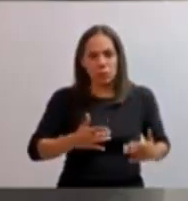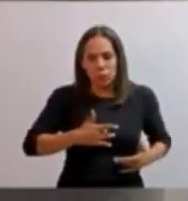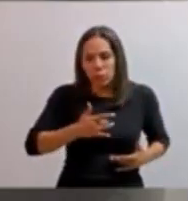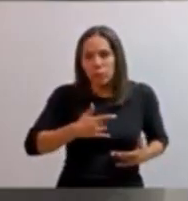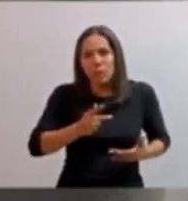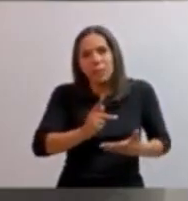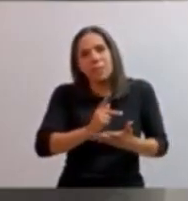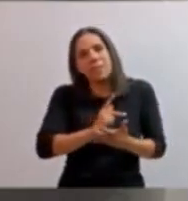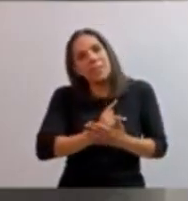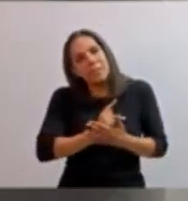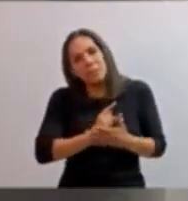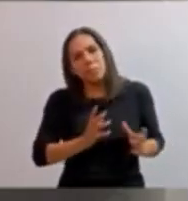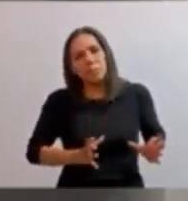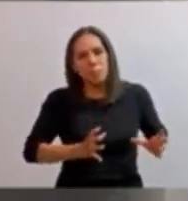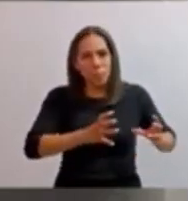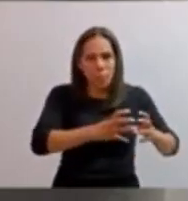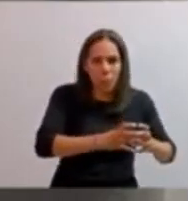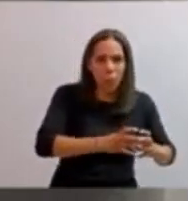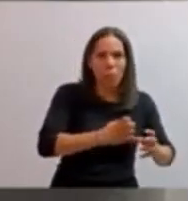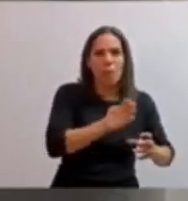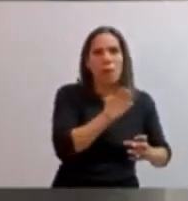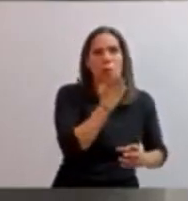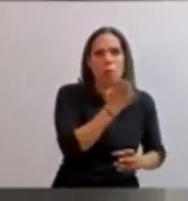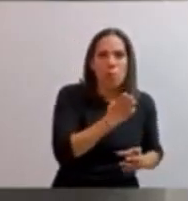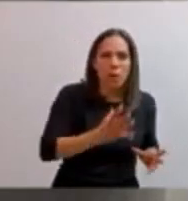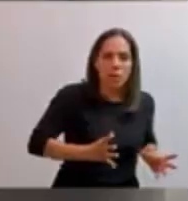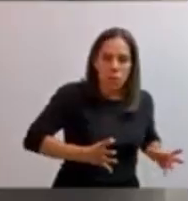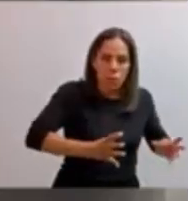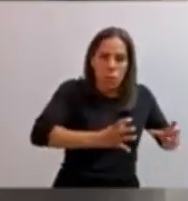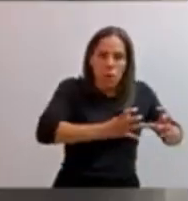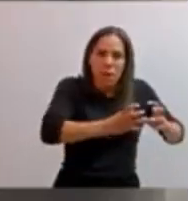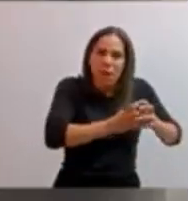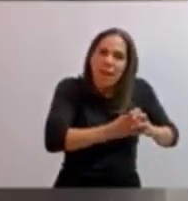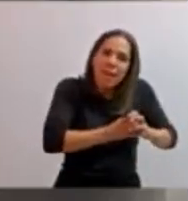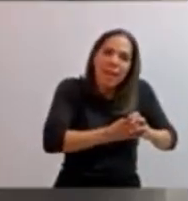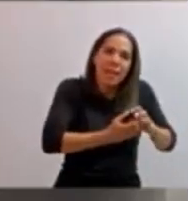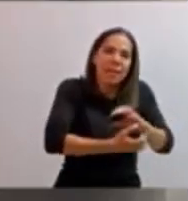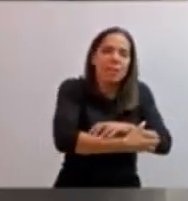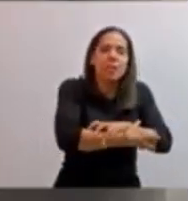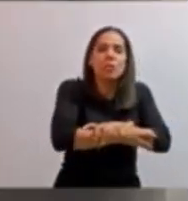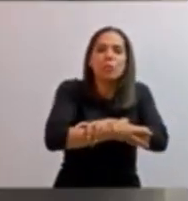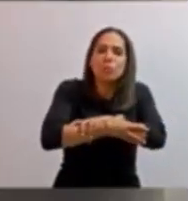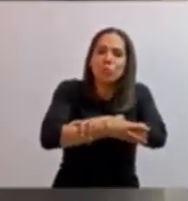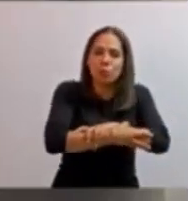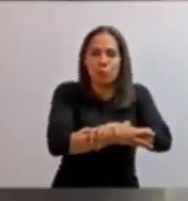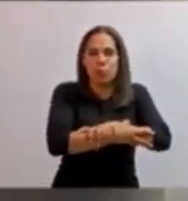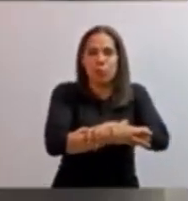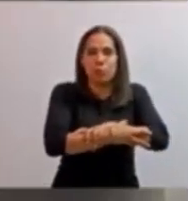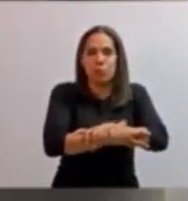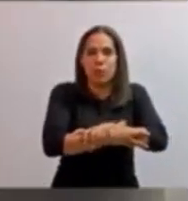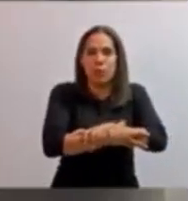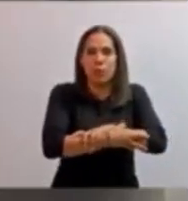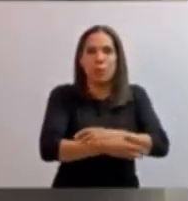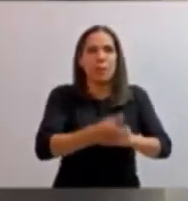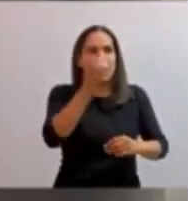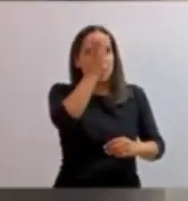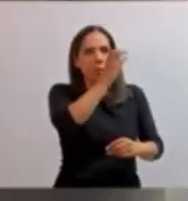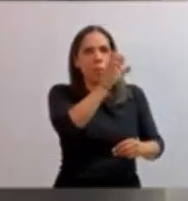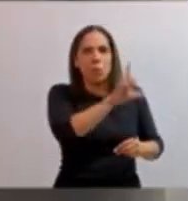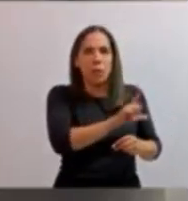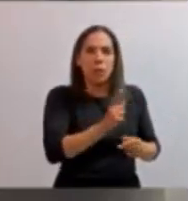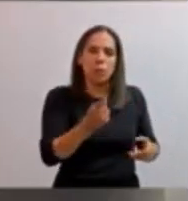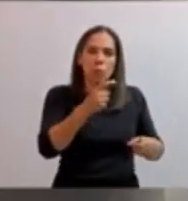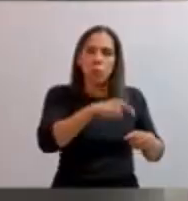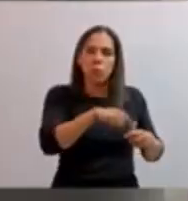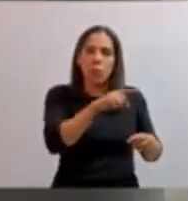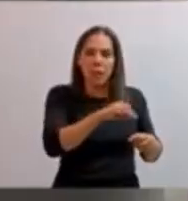de una escuela que se mantiene discutiendo, de una escuela que ha transitado a una cultura donde la discusión se basa en